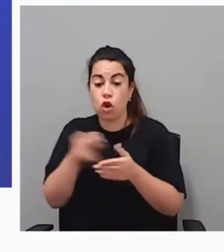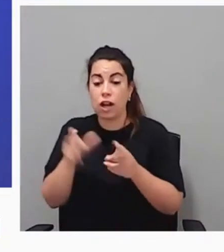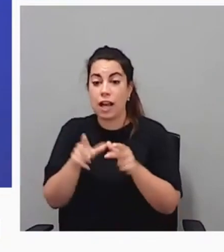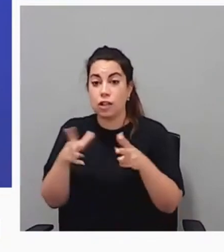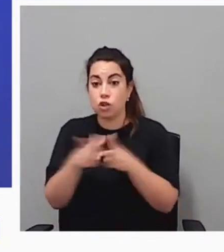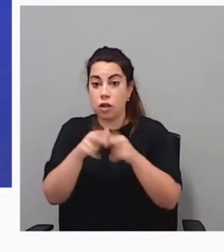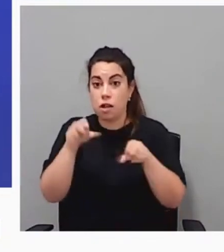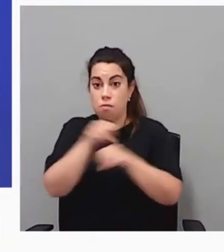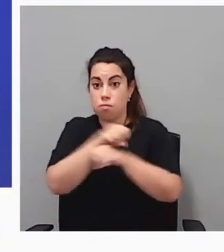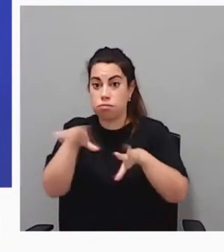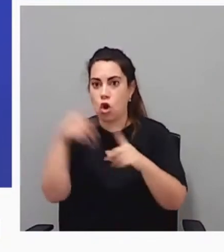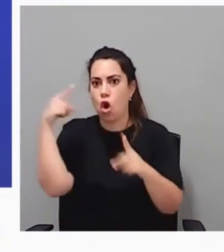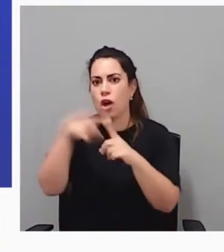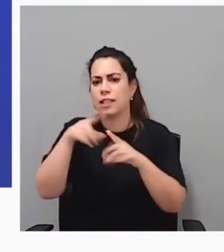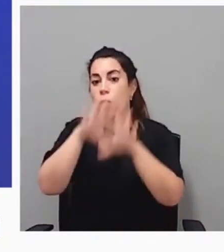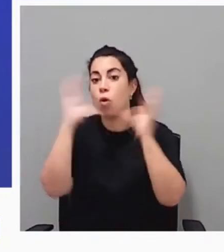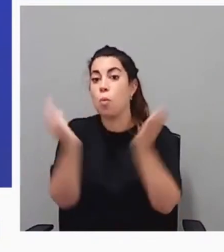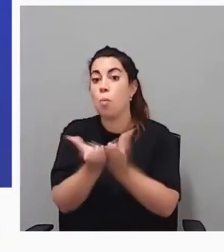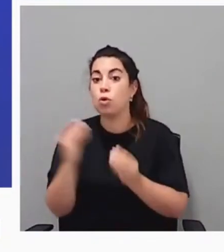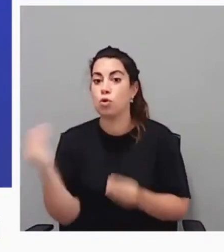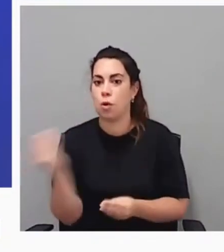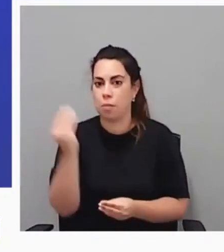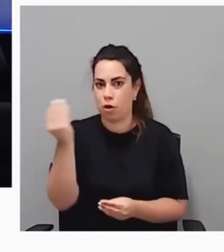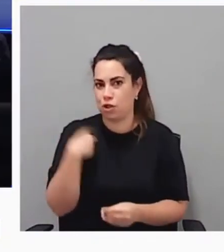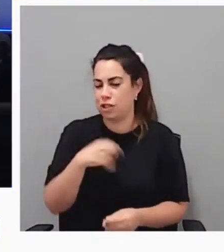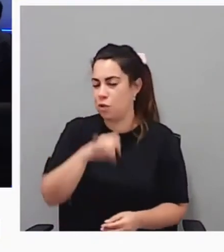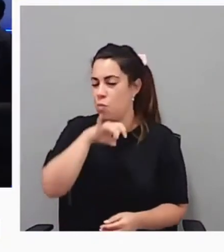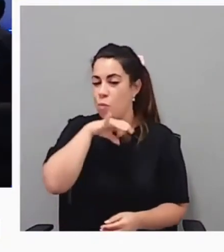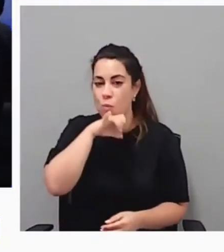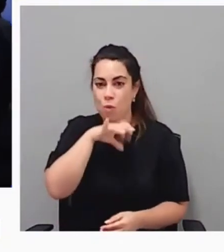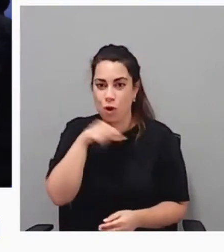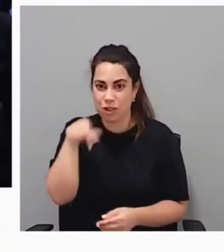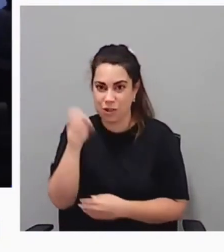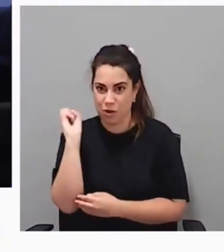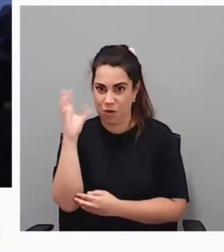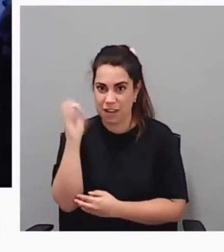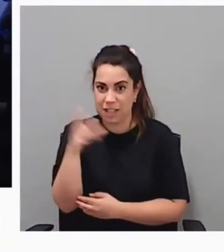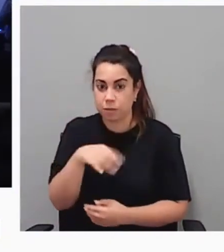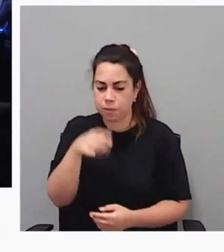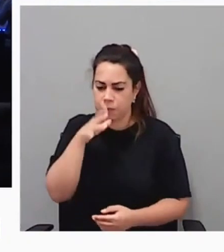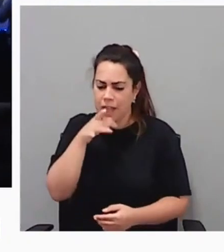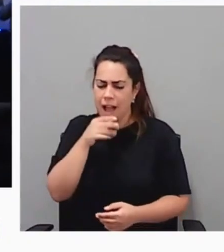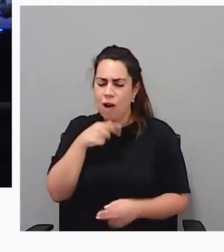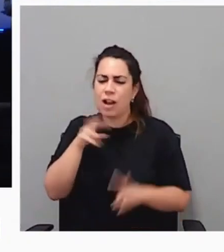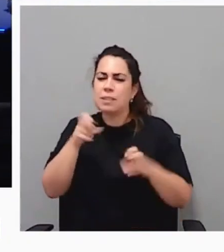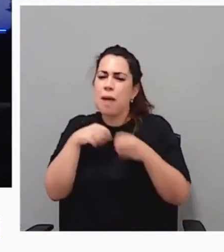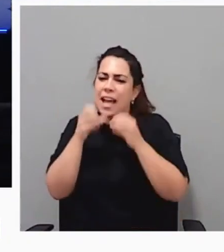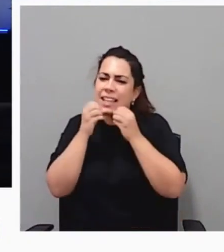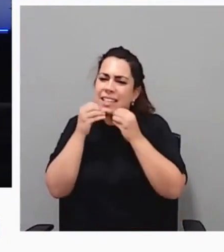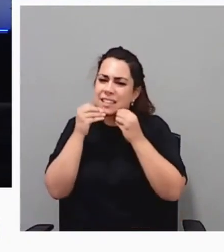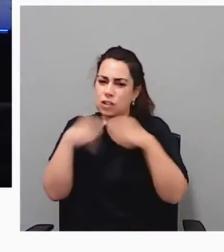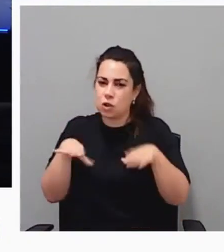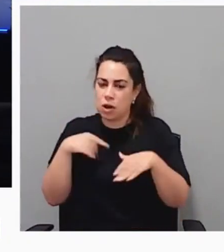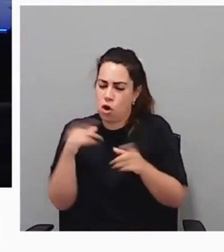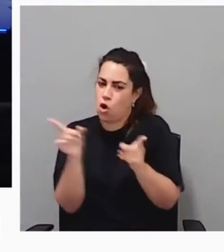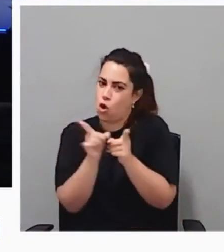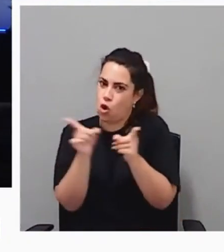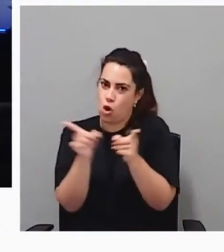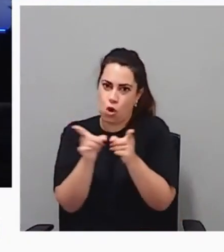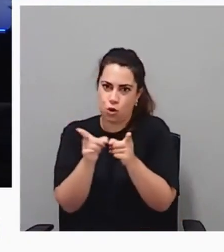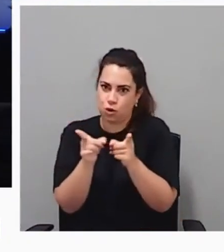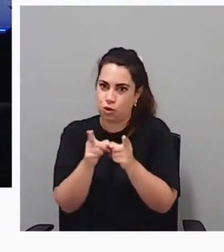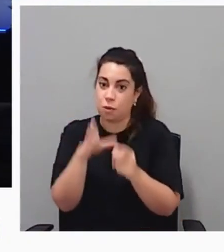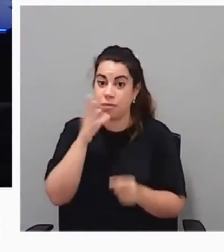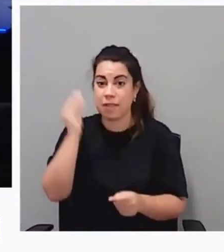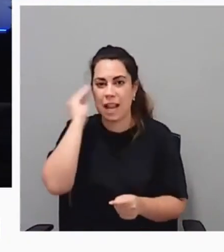aquí contribuir la visión de un científico. Voy a dar un poquito de visión histórica, porque creo que es muy importante entender por qué